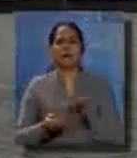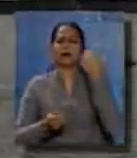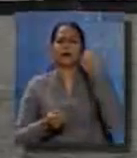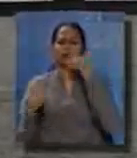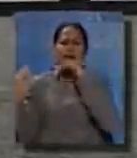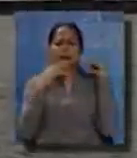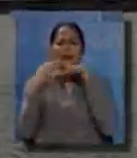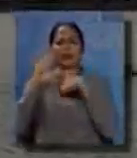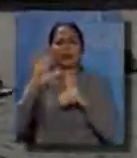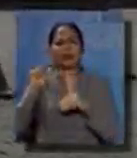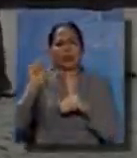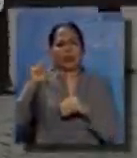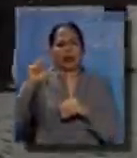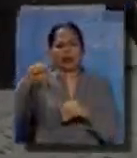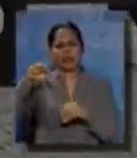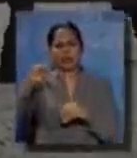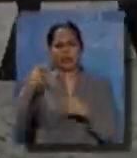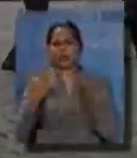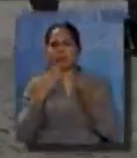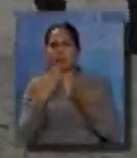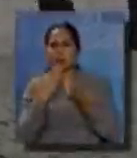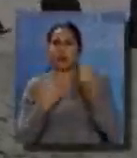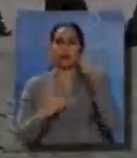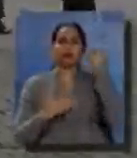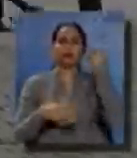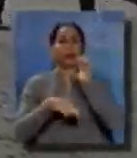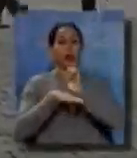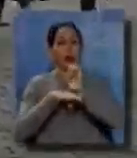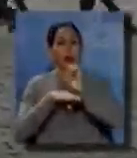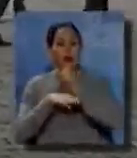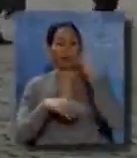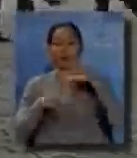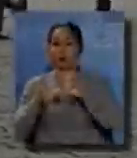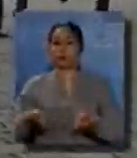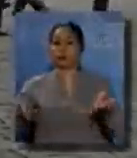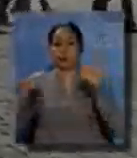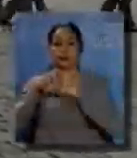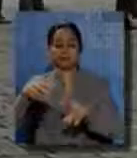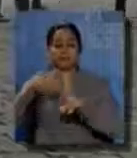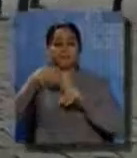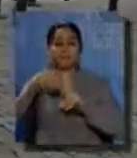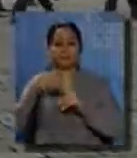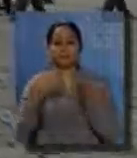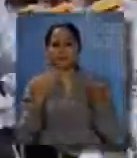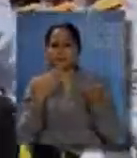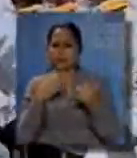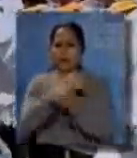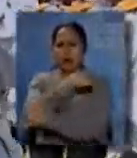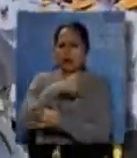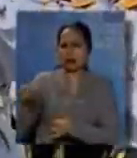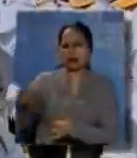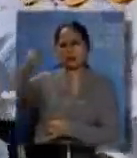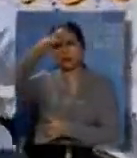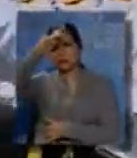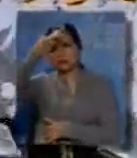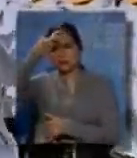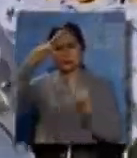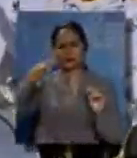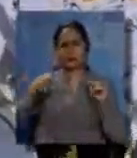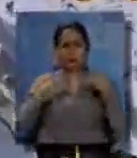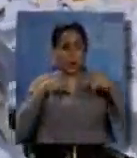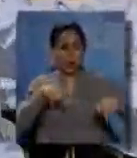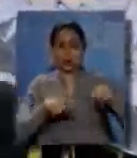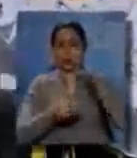es uno de los hitos más importantes de la historia ecuatoriana. Se consiguió que tropas peruanas abandonaran Guayaquil.